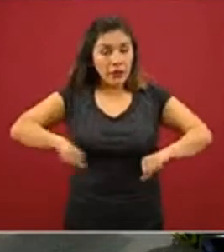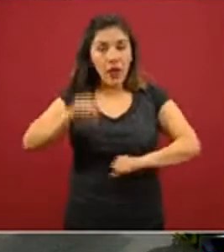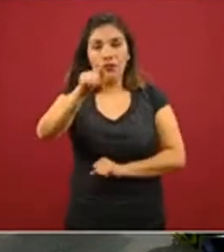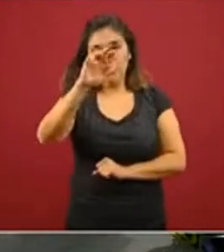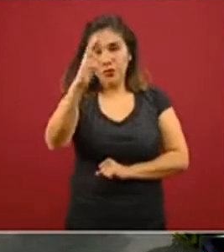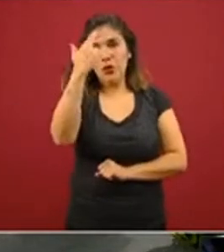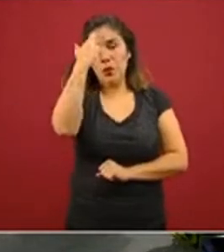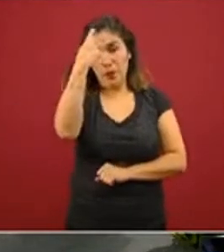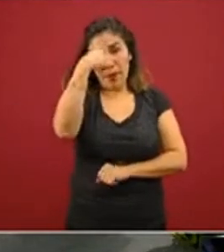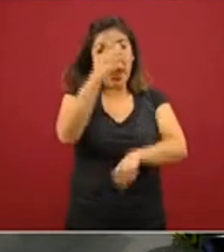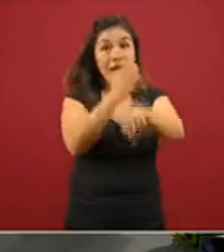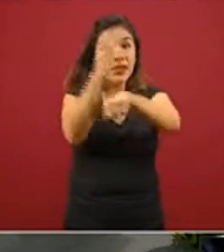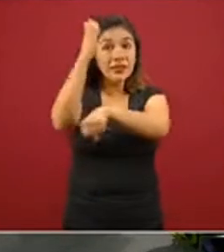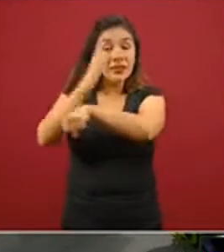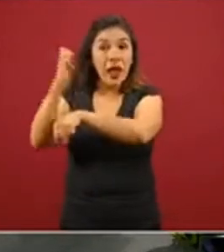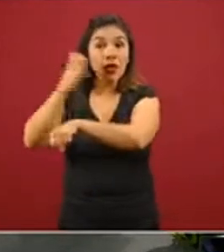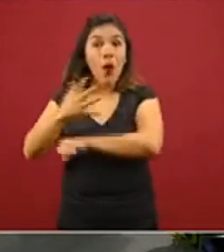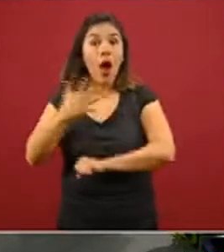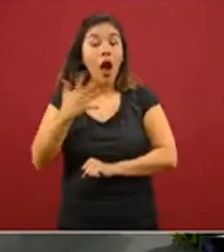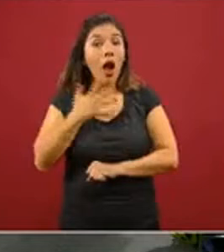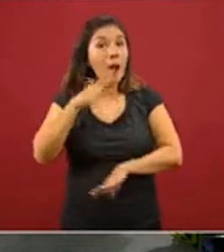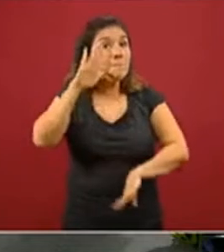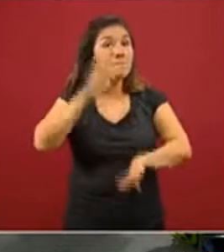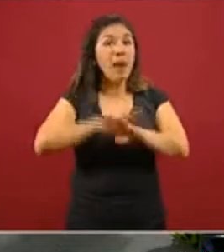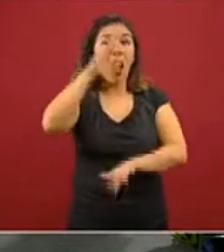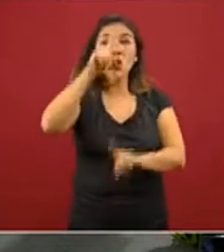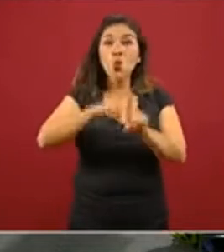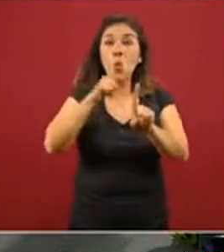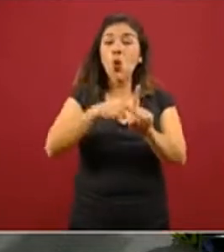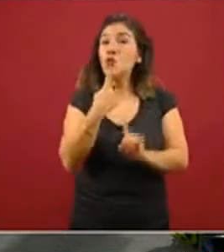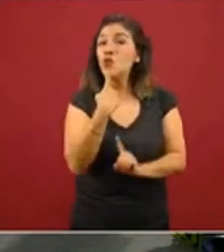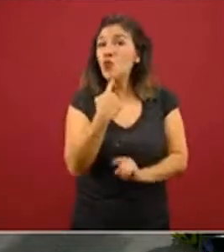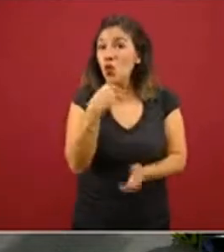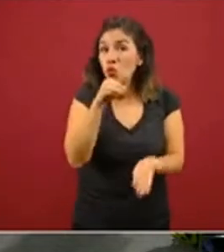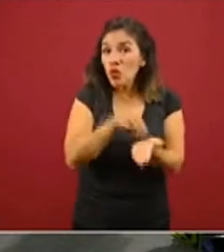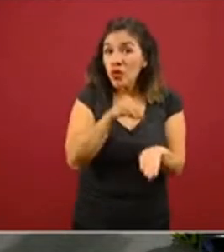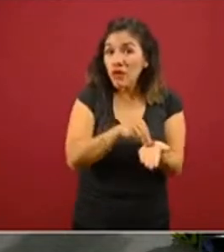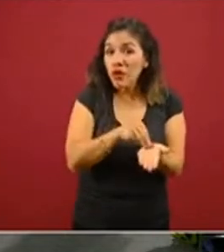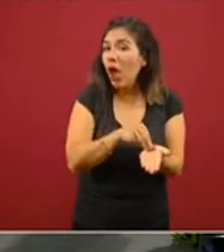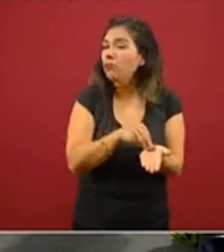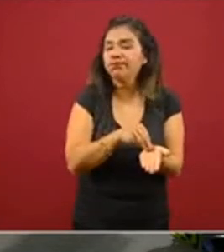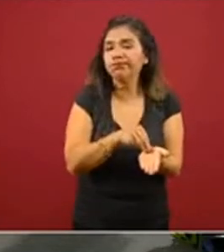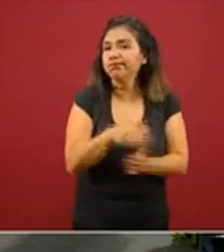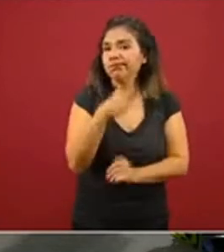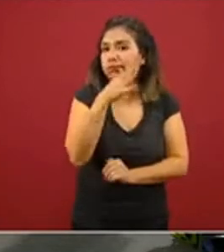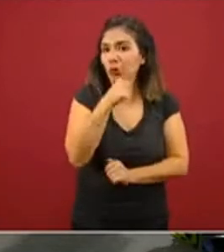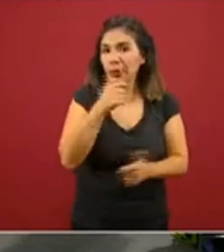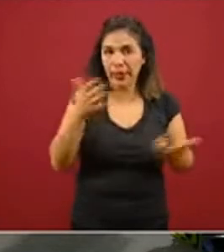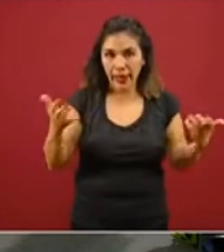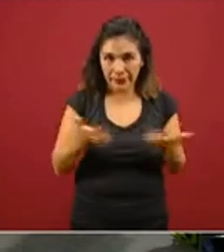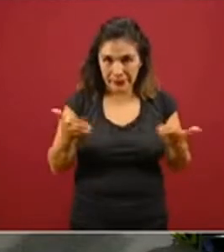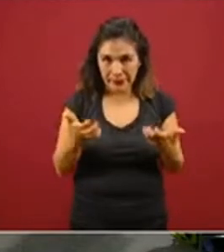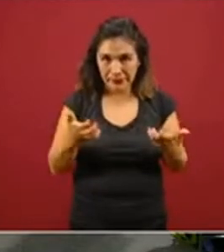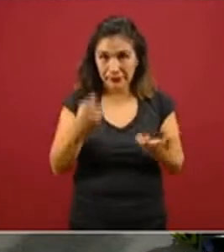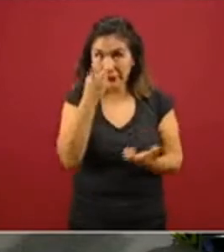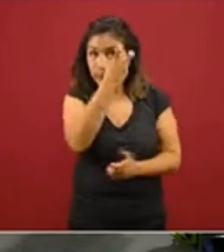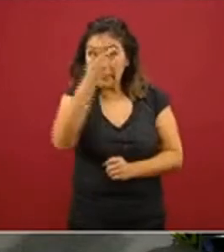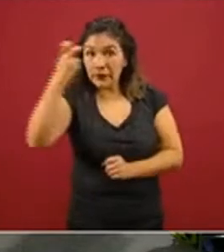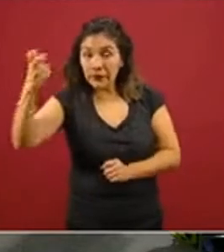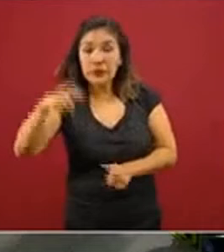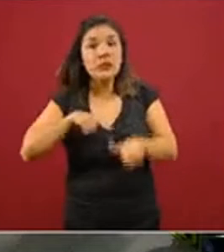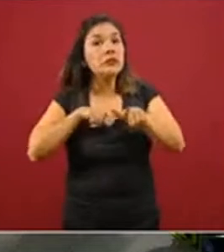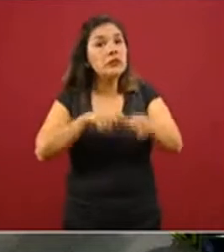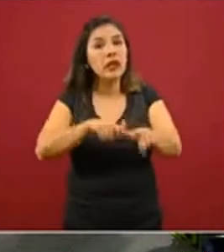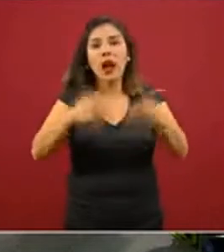recordemos, para las entidades federativas que tienen el nivel máximo de riesgo rojo, no pueden llevarse a cabo. Es decir, estas actividades se